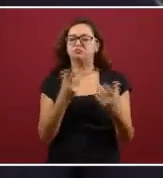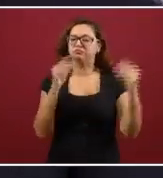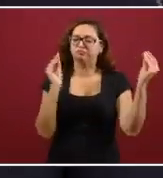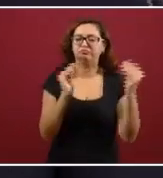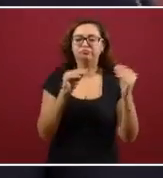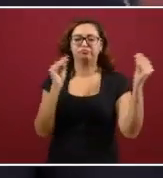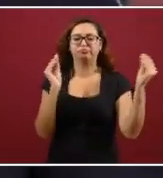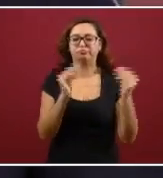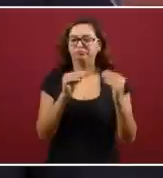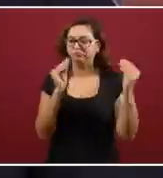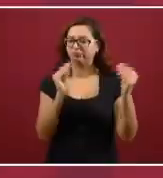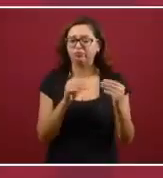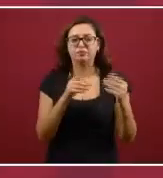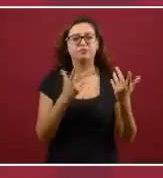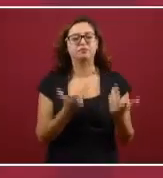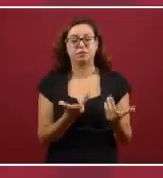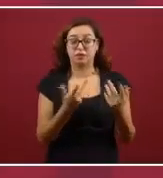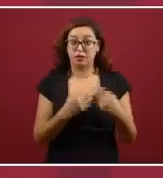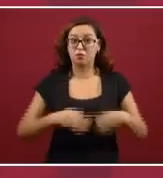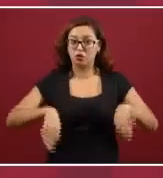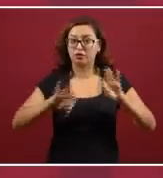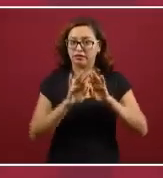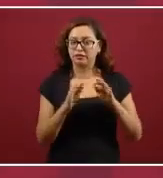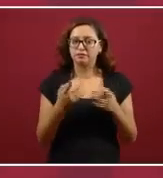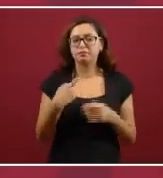Unidos, si bien son relevantes, por supuesto,